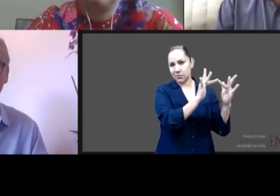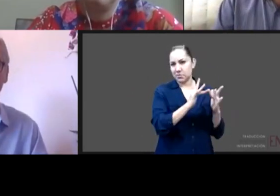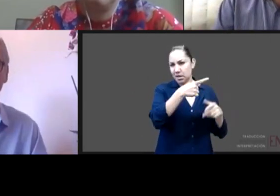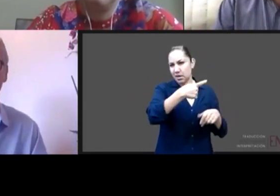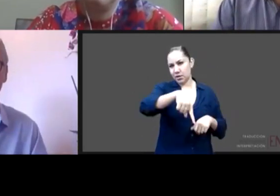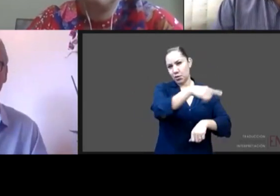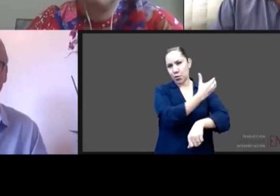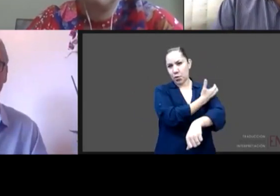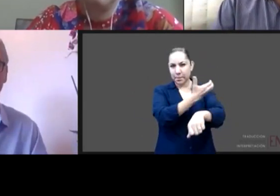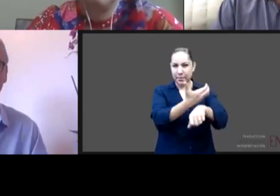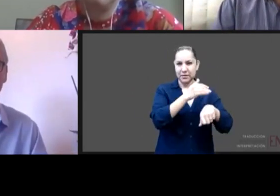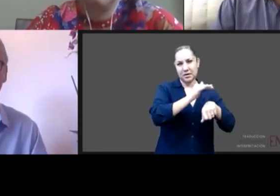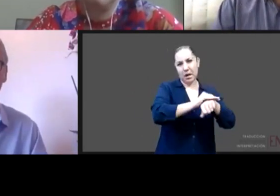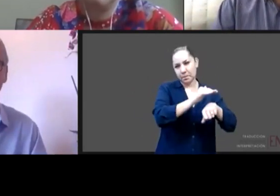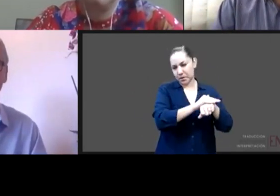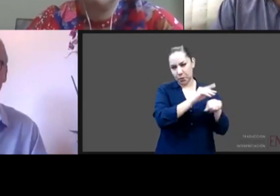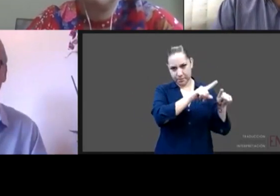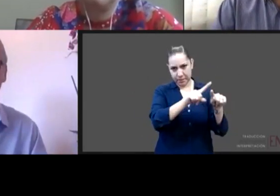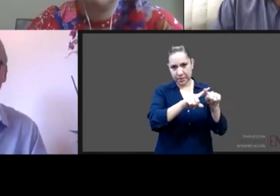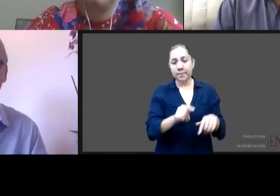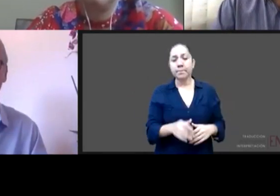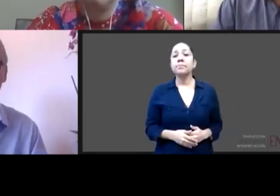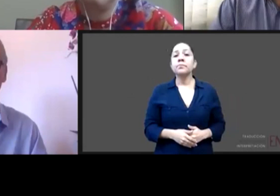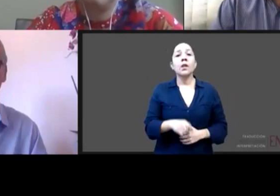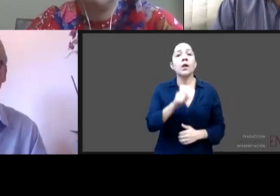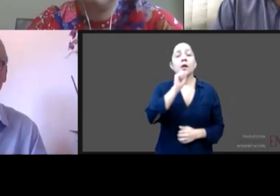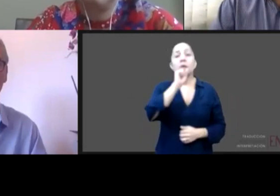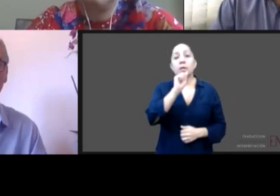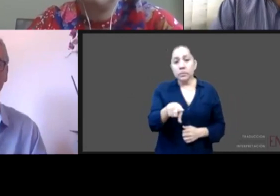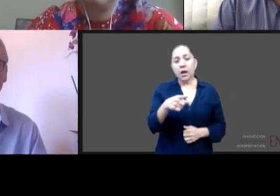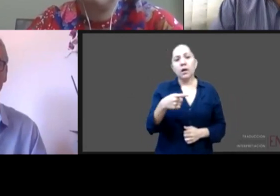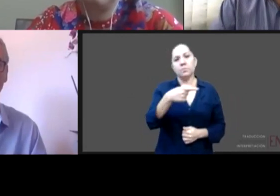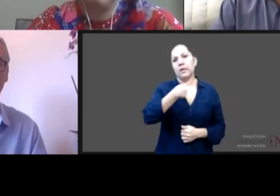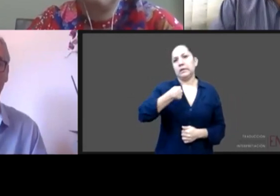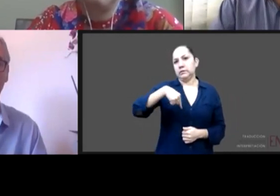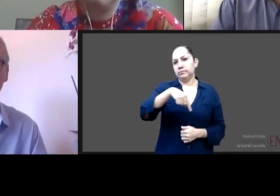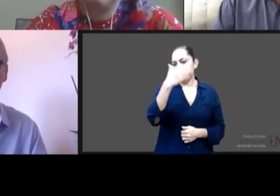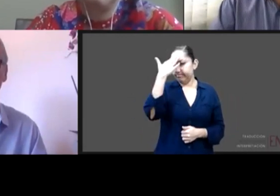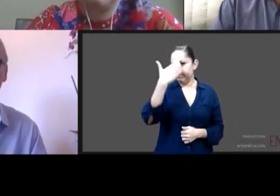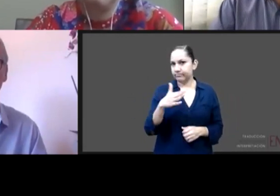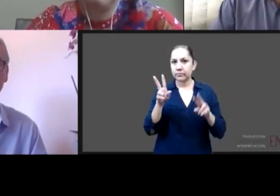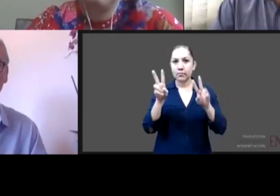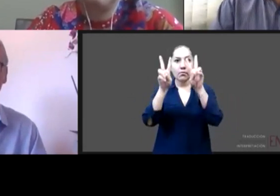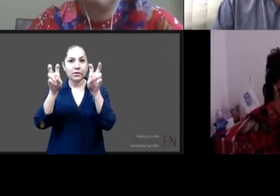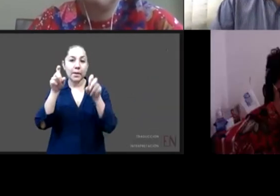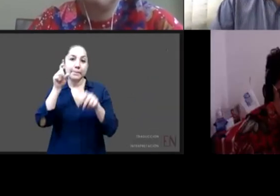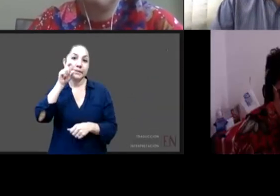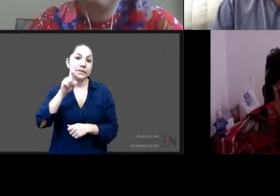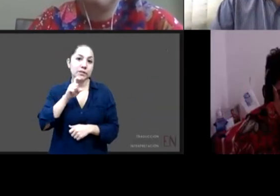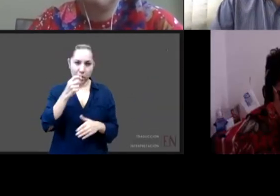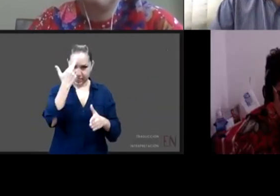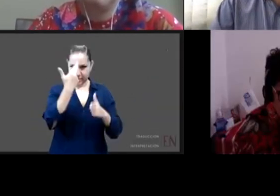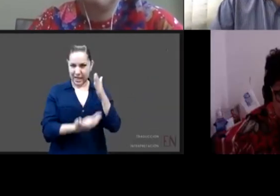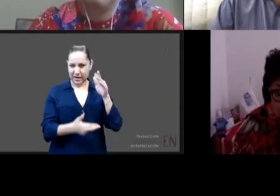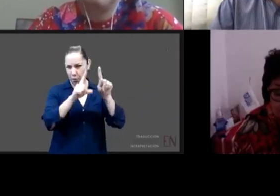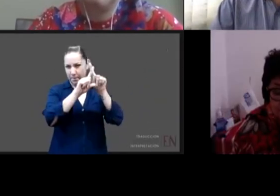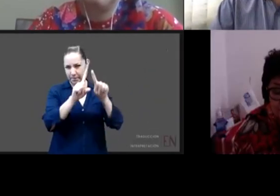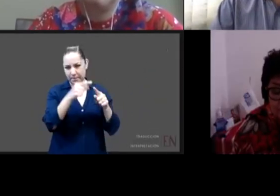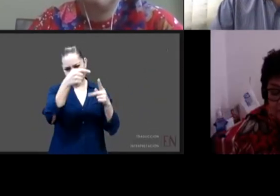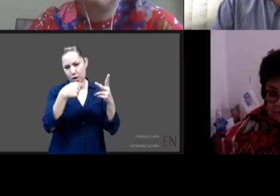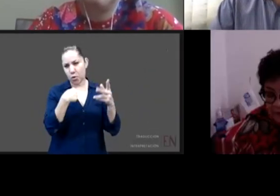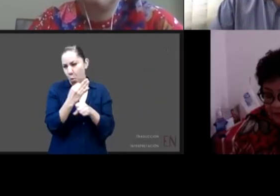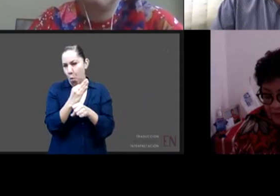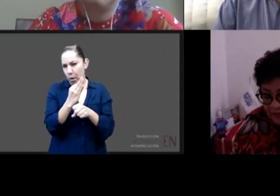los delitos sexuales en particular, voy a dar el dato de uno, el delito de trata de